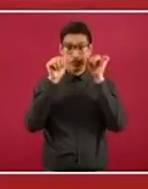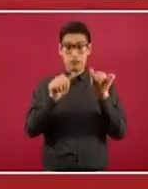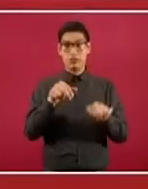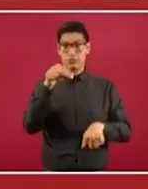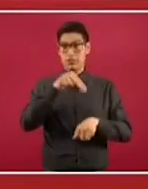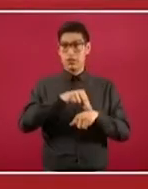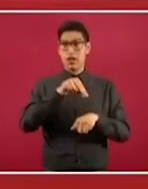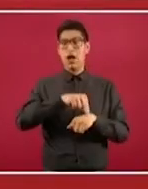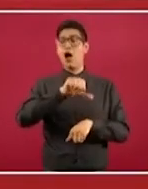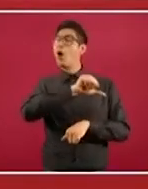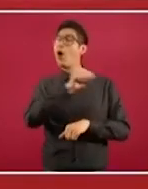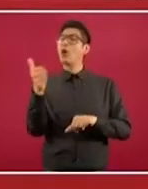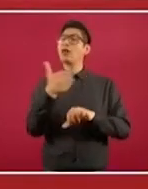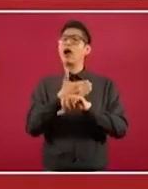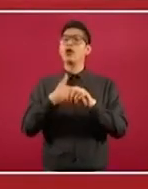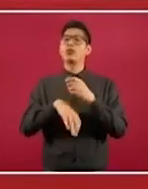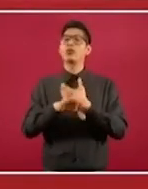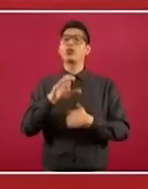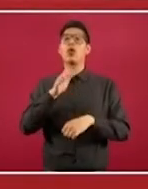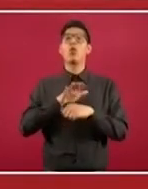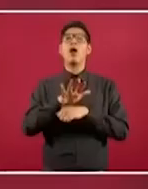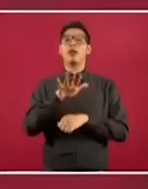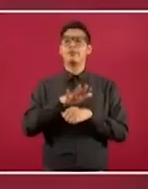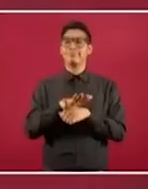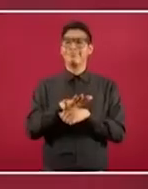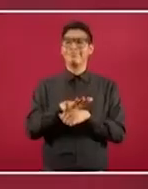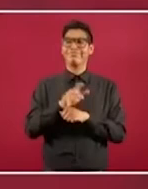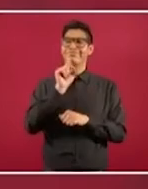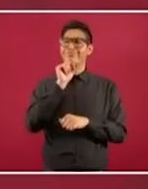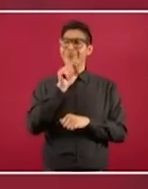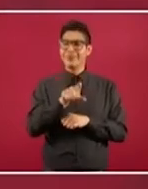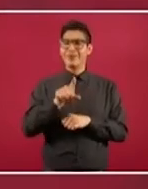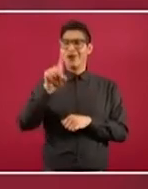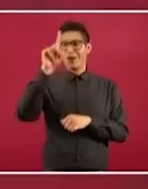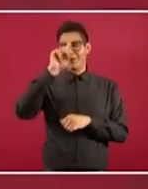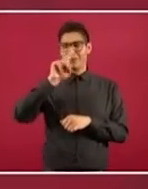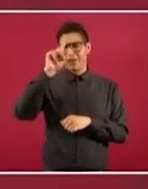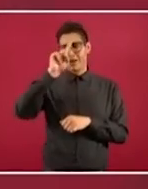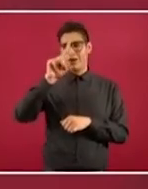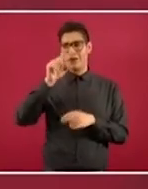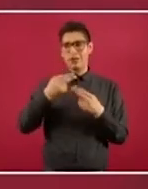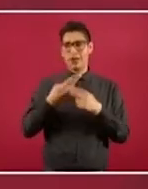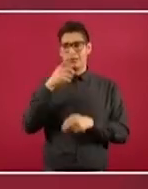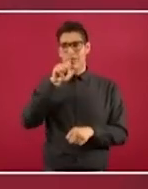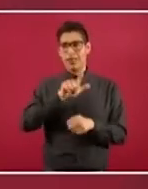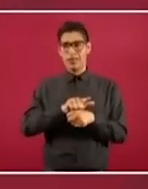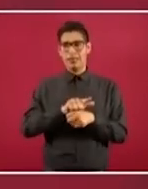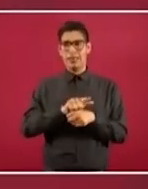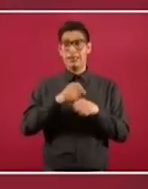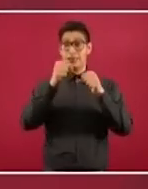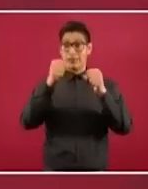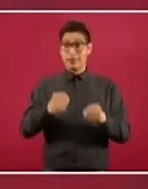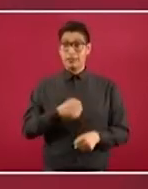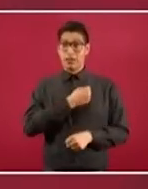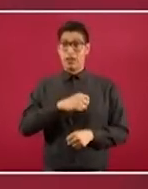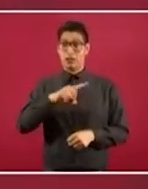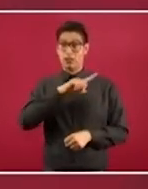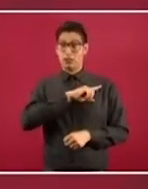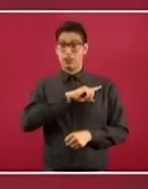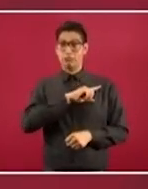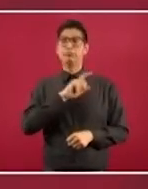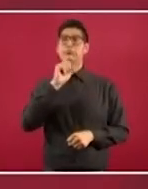componente, el que emana del Consejo Nacional de Seguridad en Salud, que es